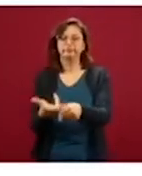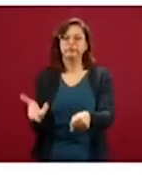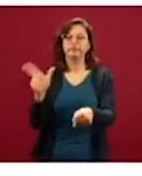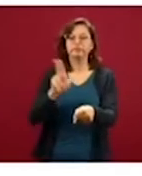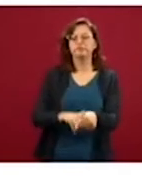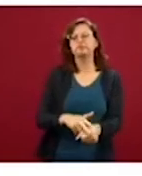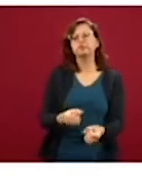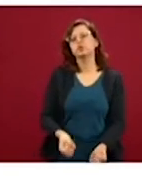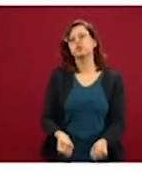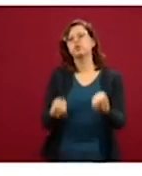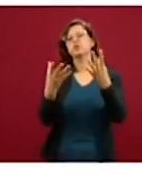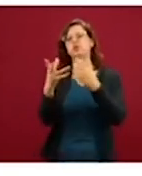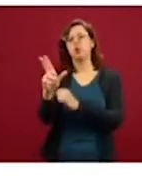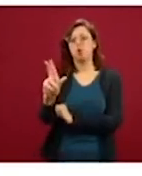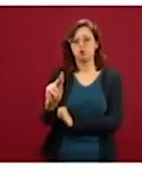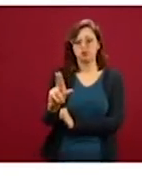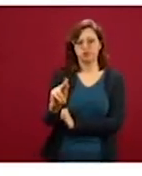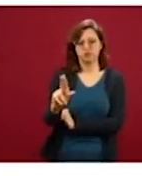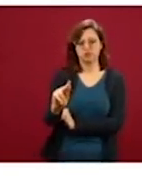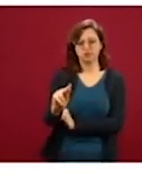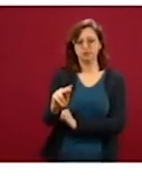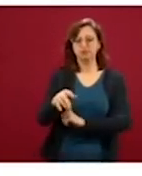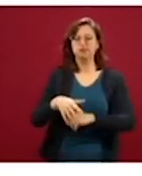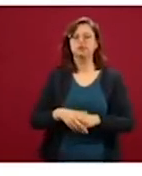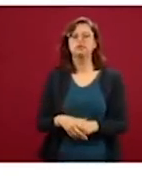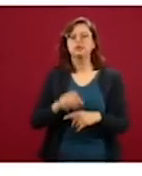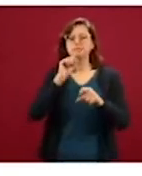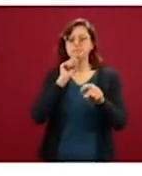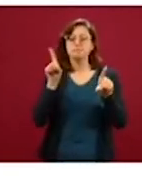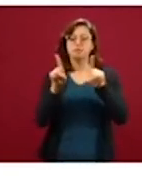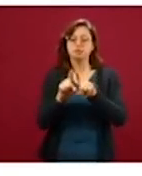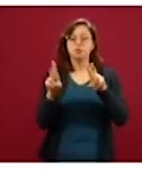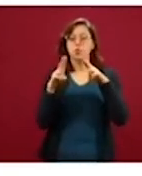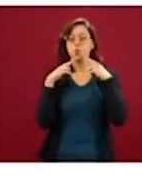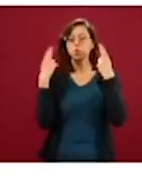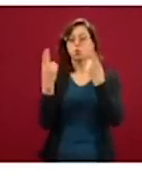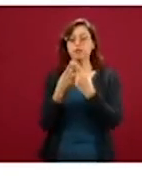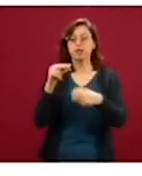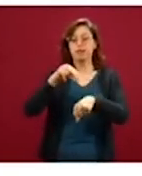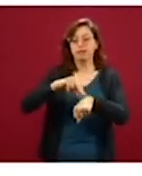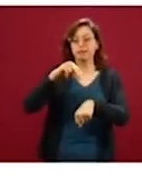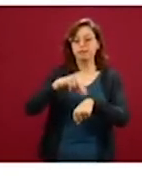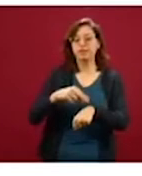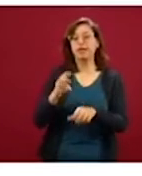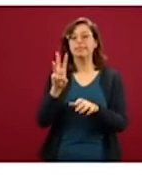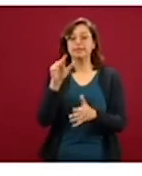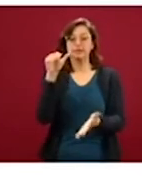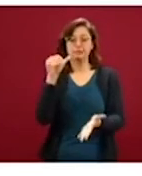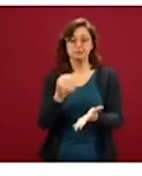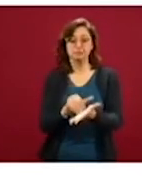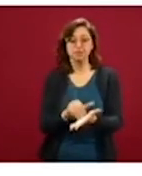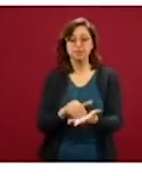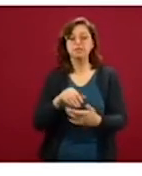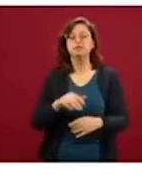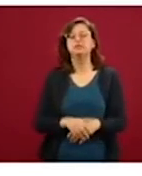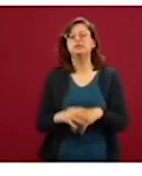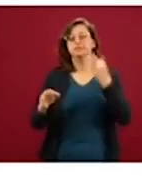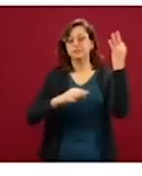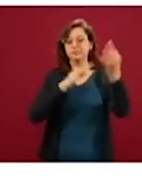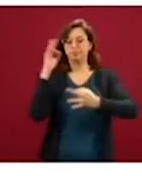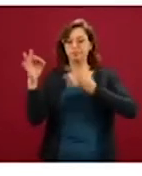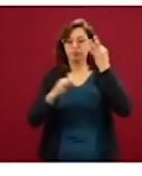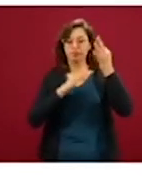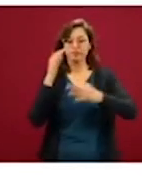hospitales rurales a unidades médicas con 3.622 unidades médicas rurales brigadas de salud o